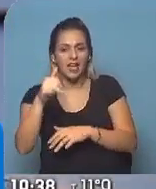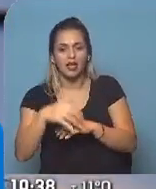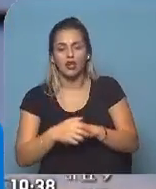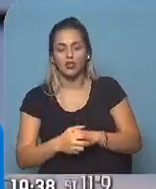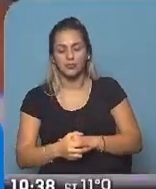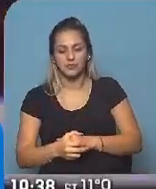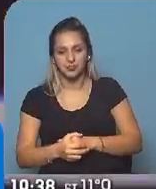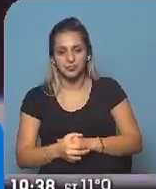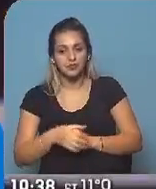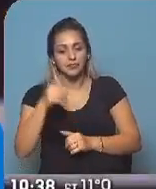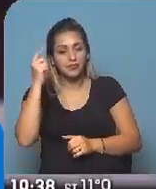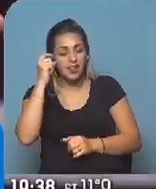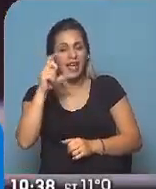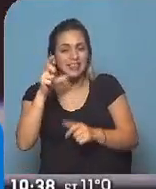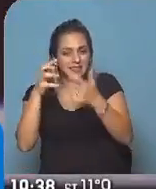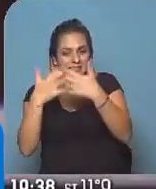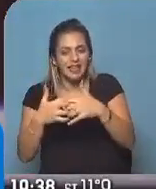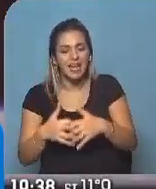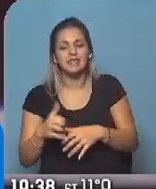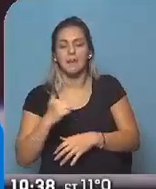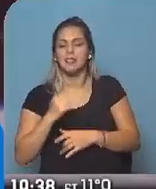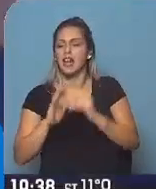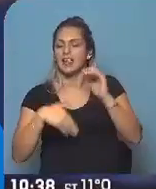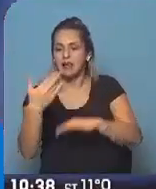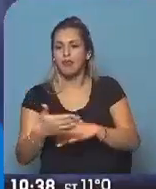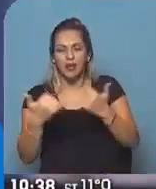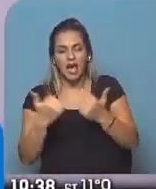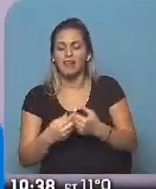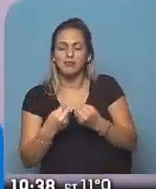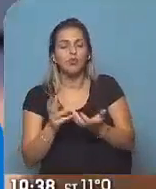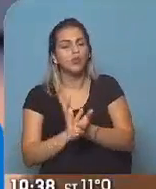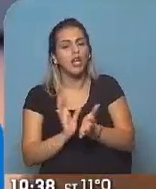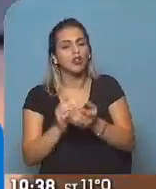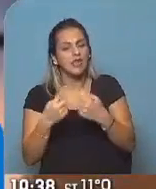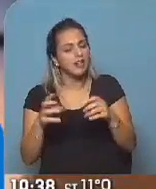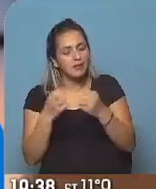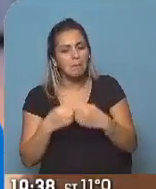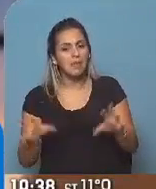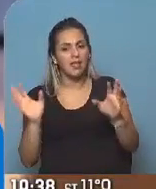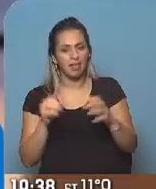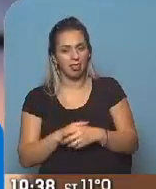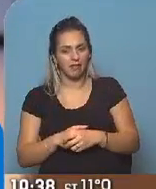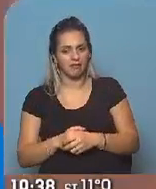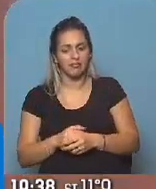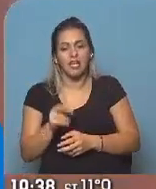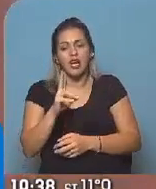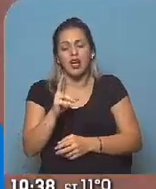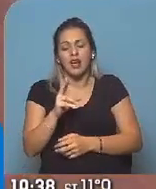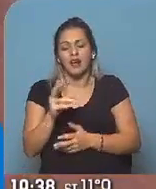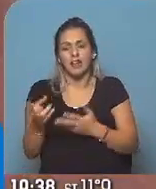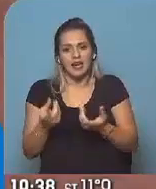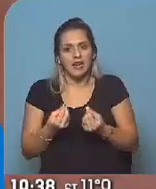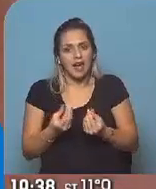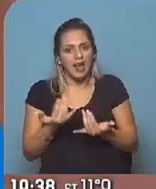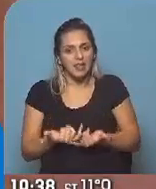es la inteligencia militar hacia afuera, es decir, hay un desperdicio de recursos y de gente que están